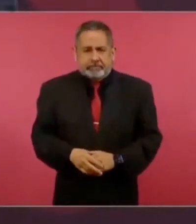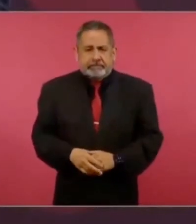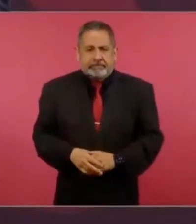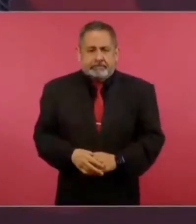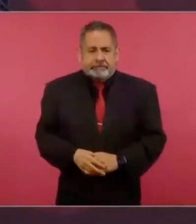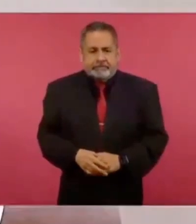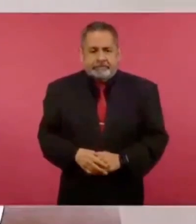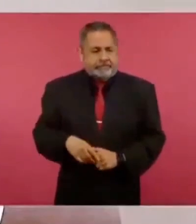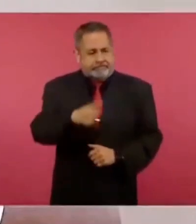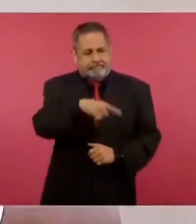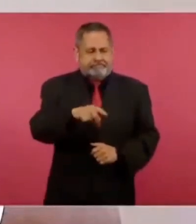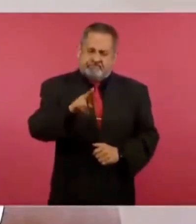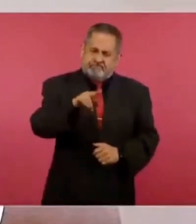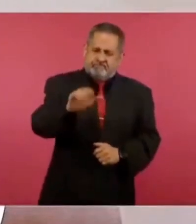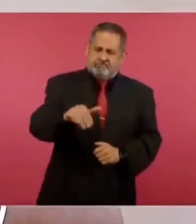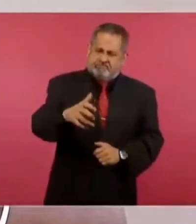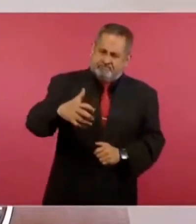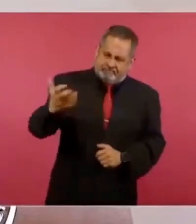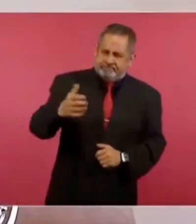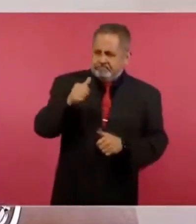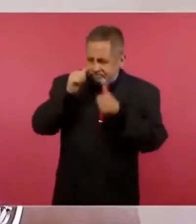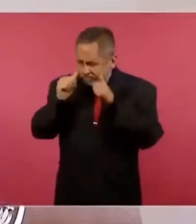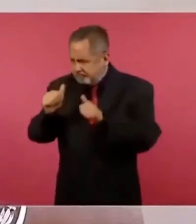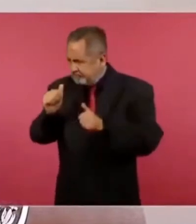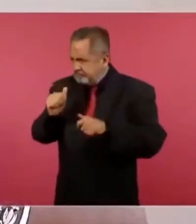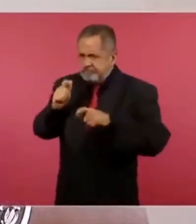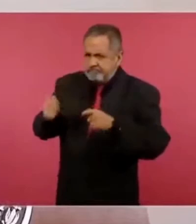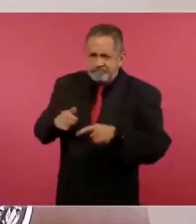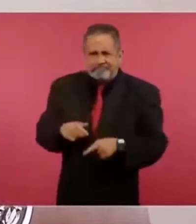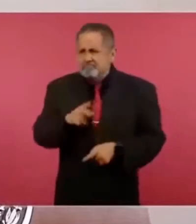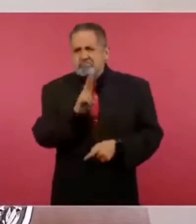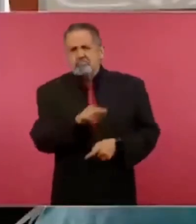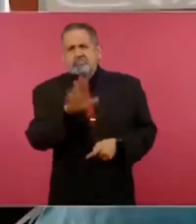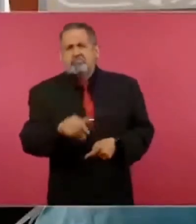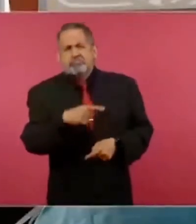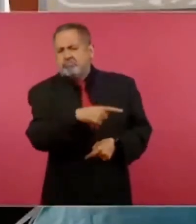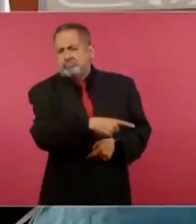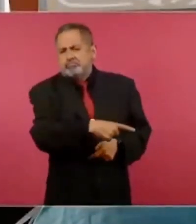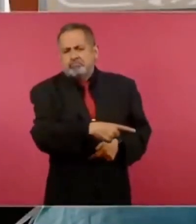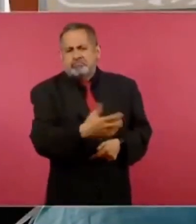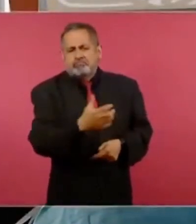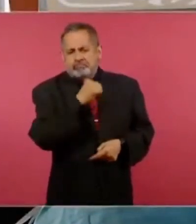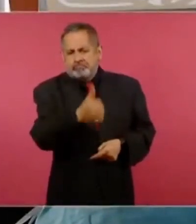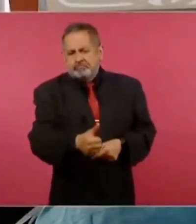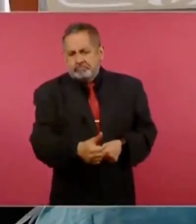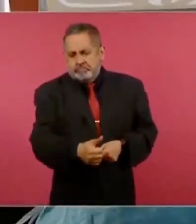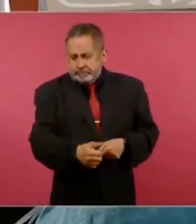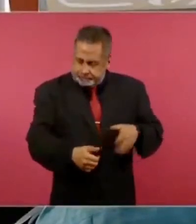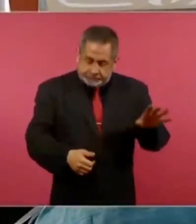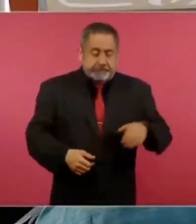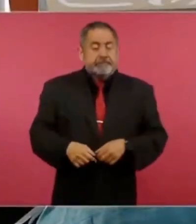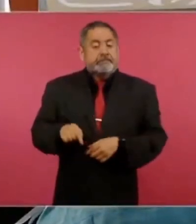que nunca hicieron nada por los jóvenes. Entonces, todo eso nos está ayudando